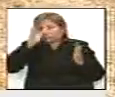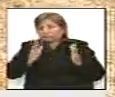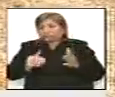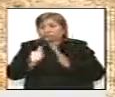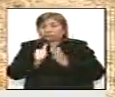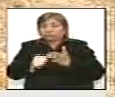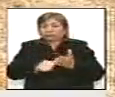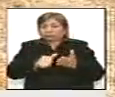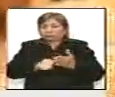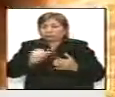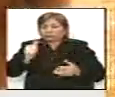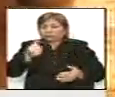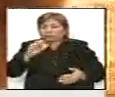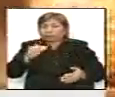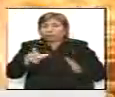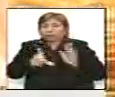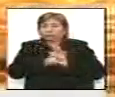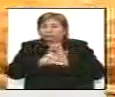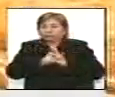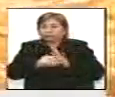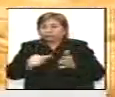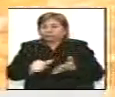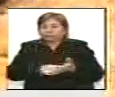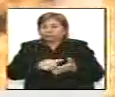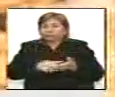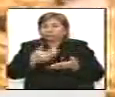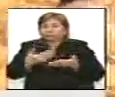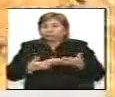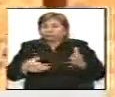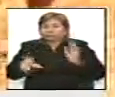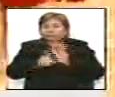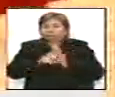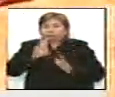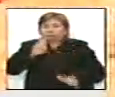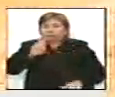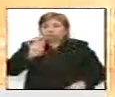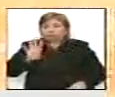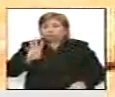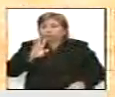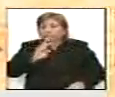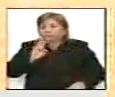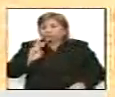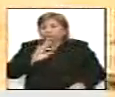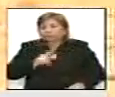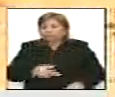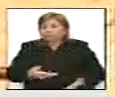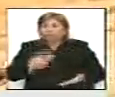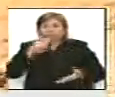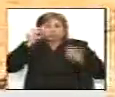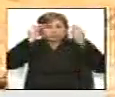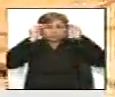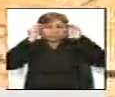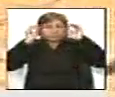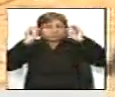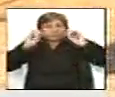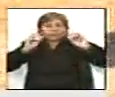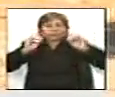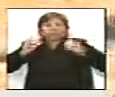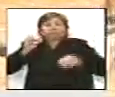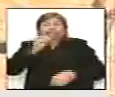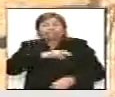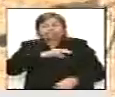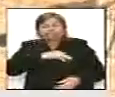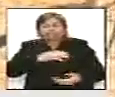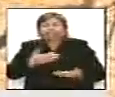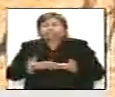artículo 19 de la Ley General de Comunidades Campesinas, ley 24656, con el objetivo de favorecer